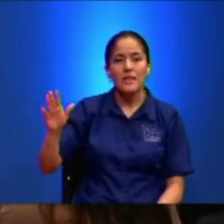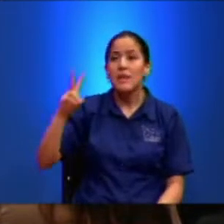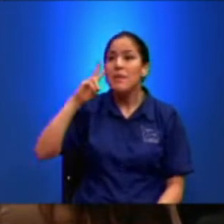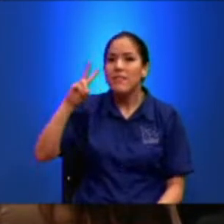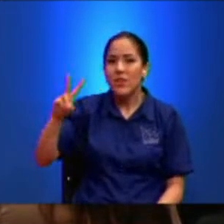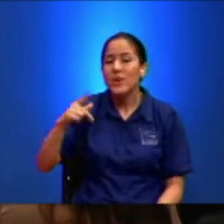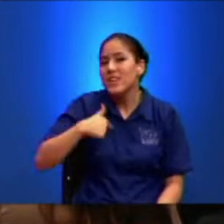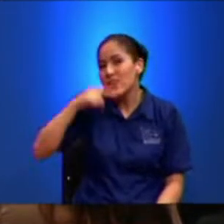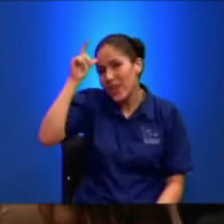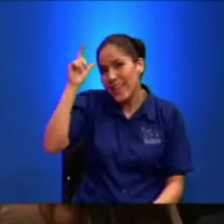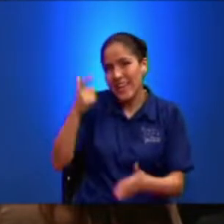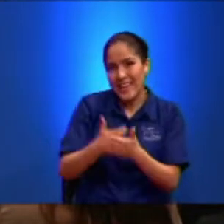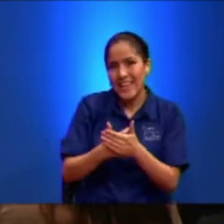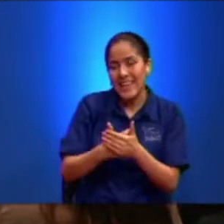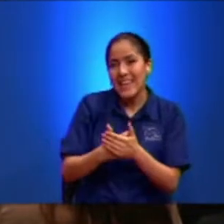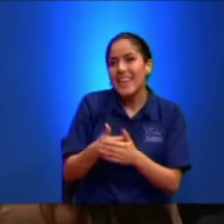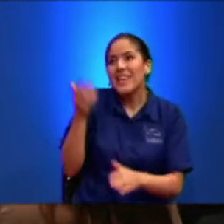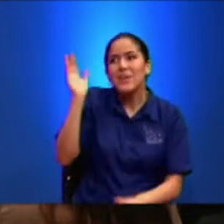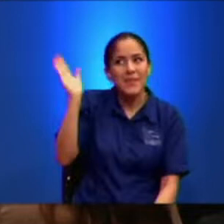Y yo creí Que me iba a saludar